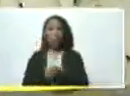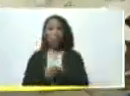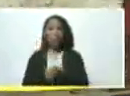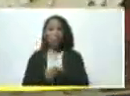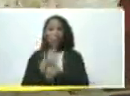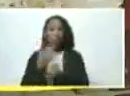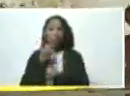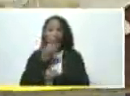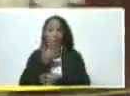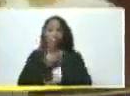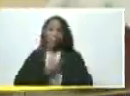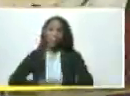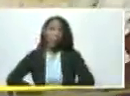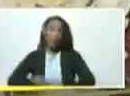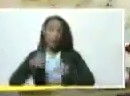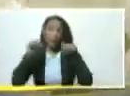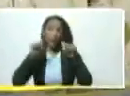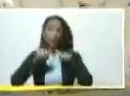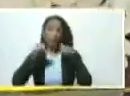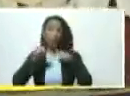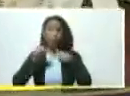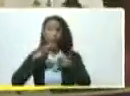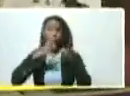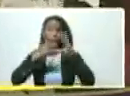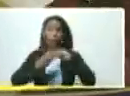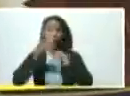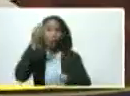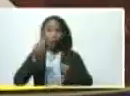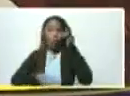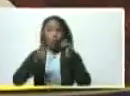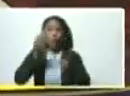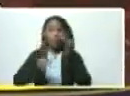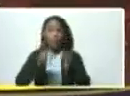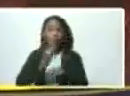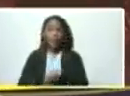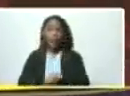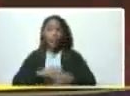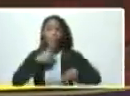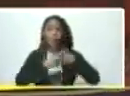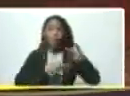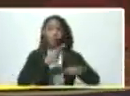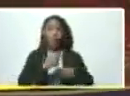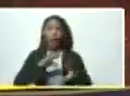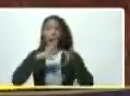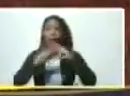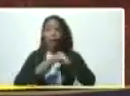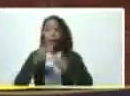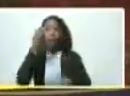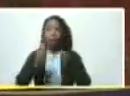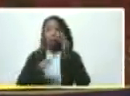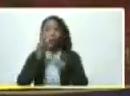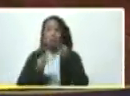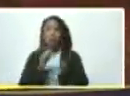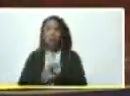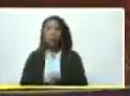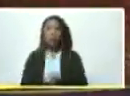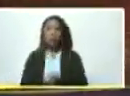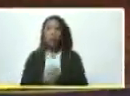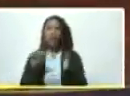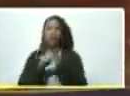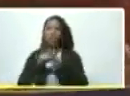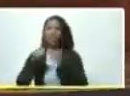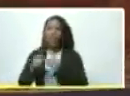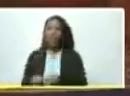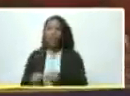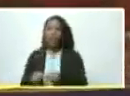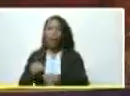aquí el CLAC La Justicia, producimos... Se llama CLAC La Justicia. Sí. ¿Dónde queda?